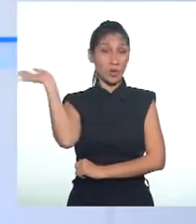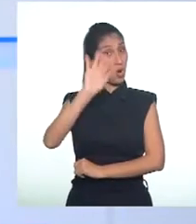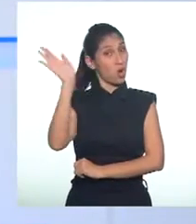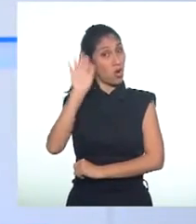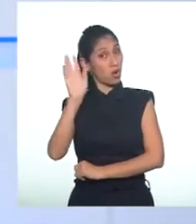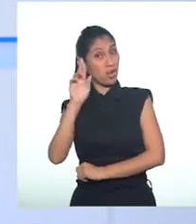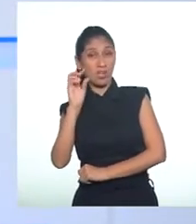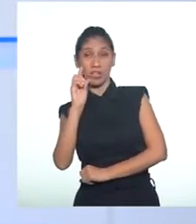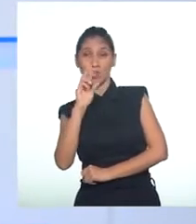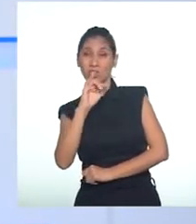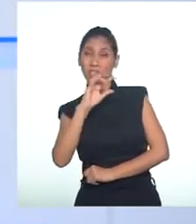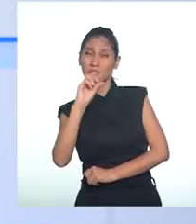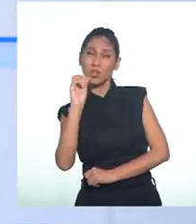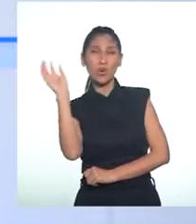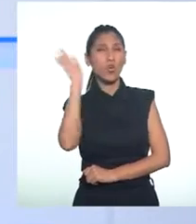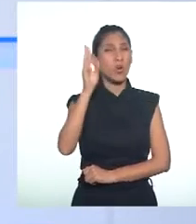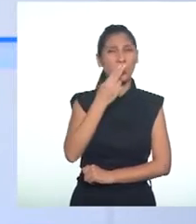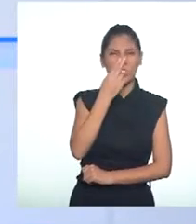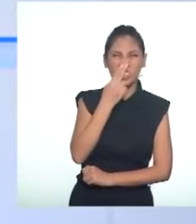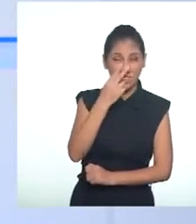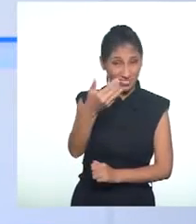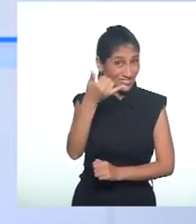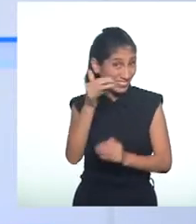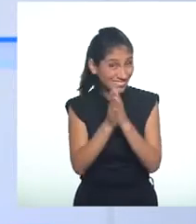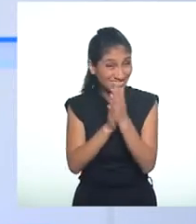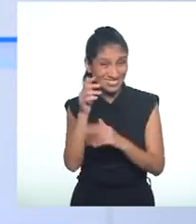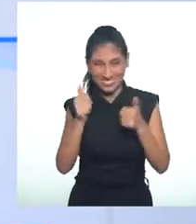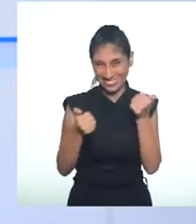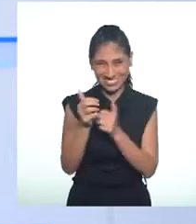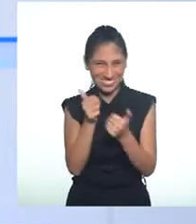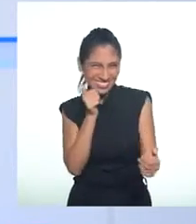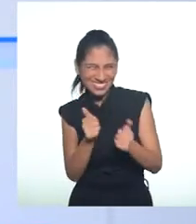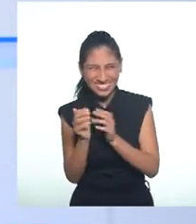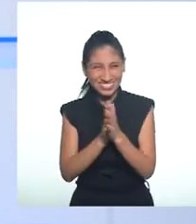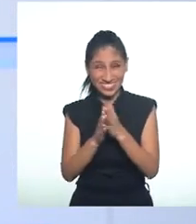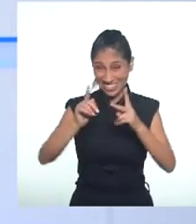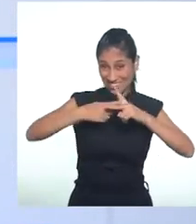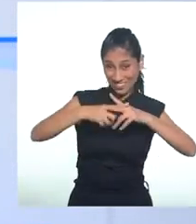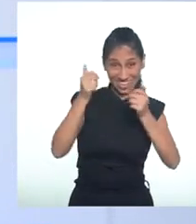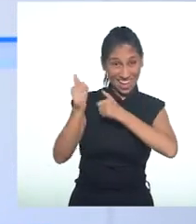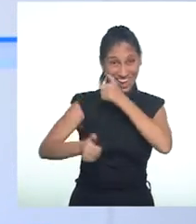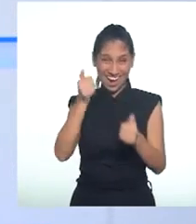¡Mario! Hola Rodrigo, hola Tocino, qué suerte que me llamen. Estuve esperando su invitación